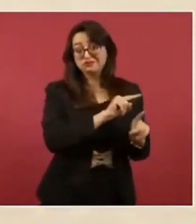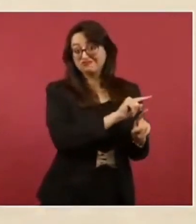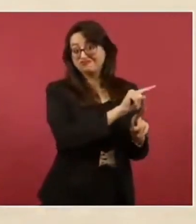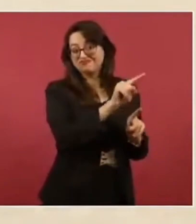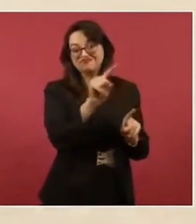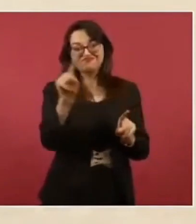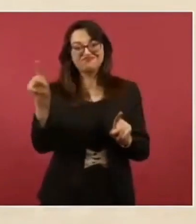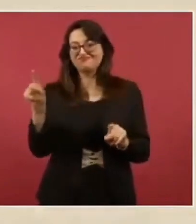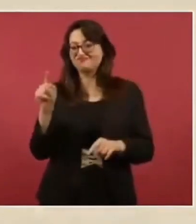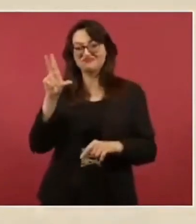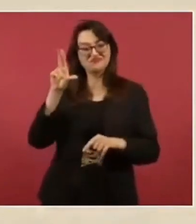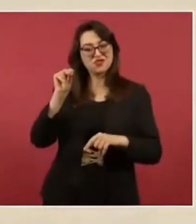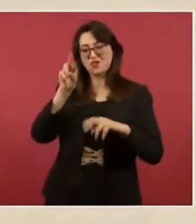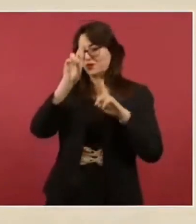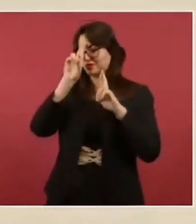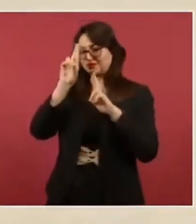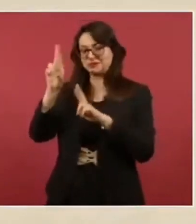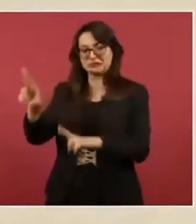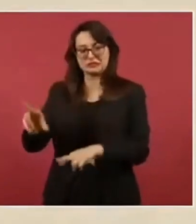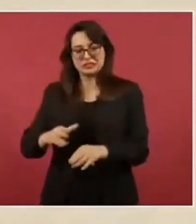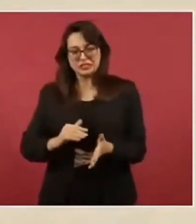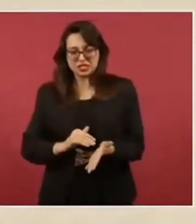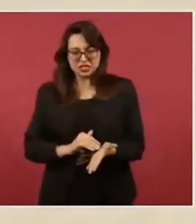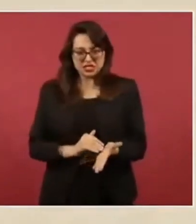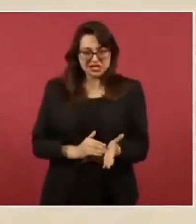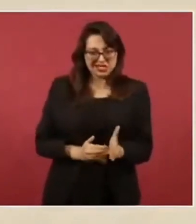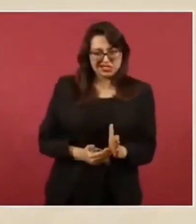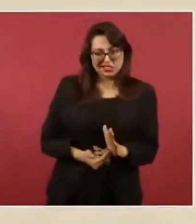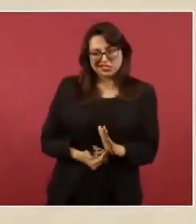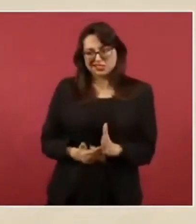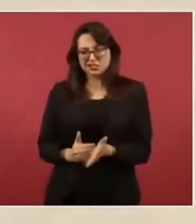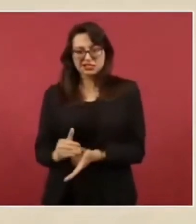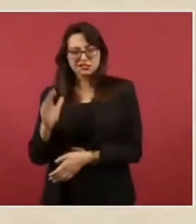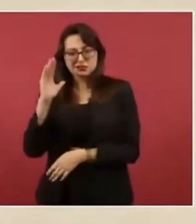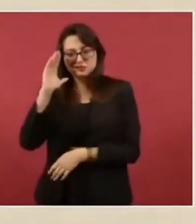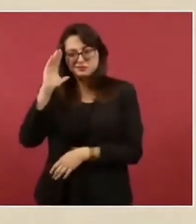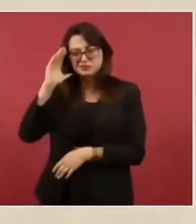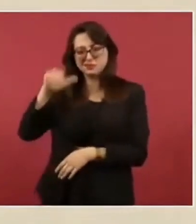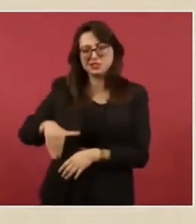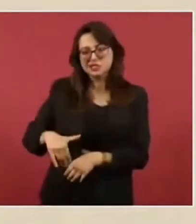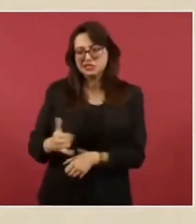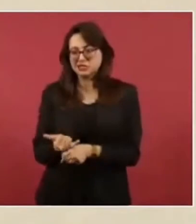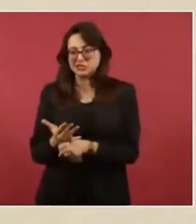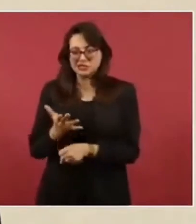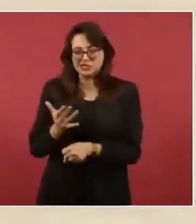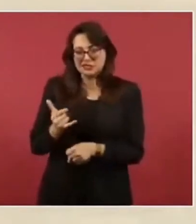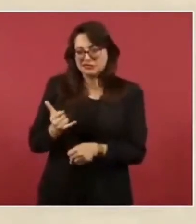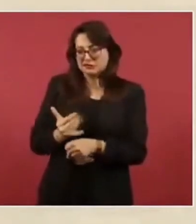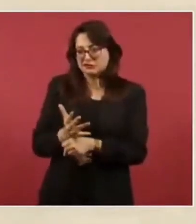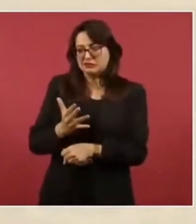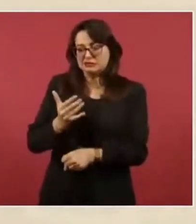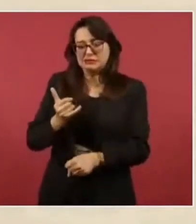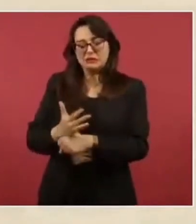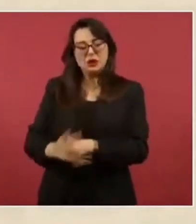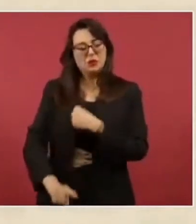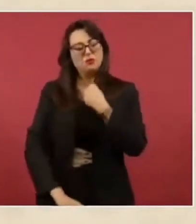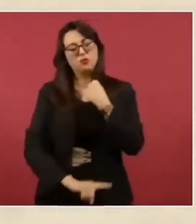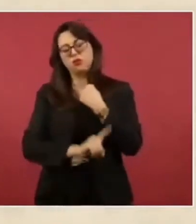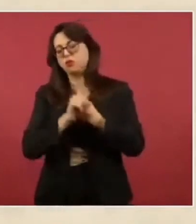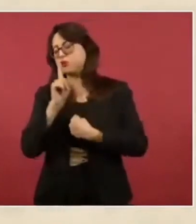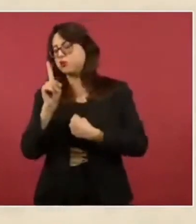las presiones y los actos de sabotaje promovidos y financiados por las